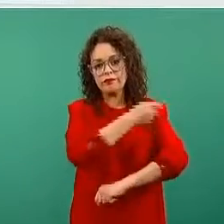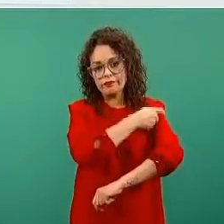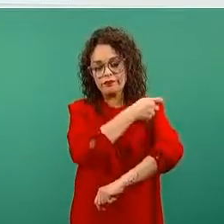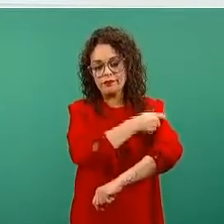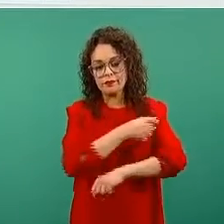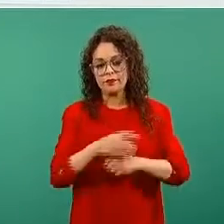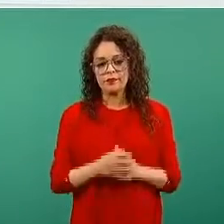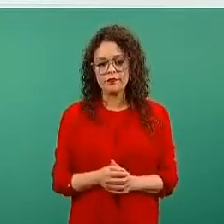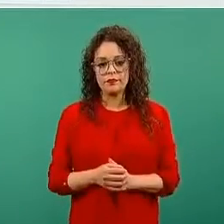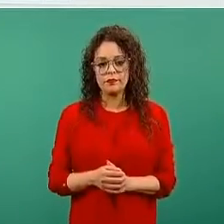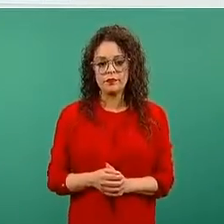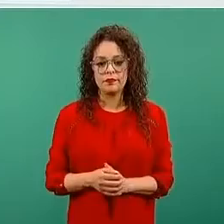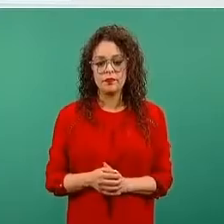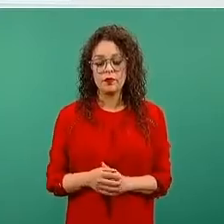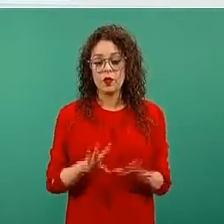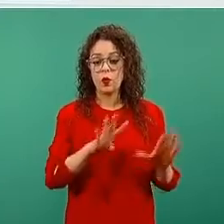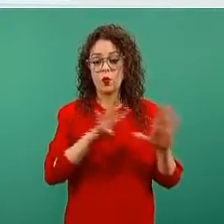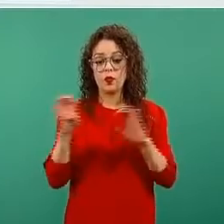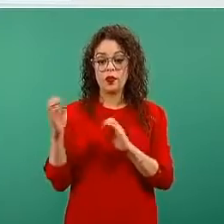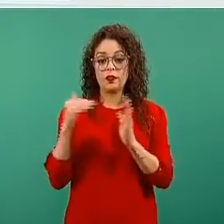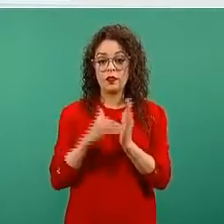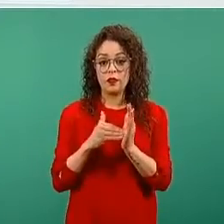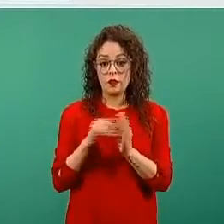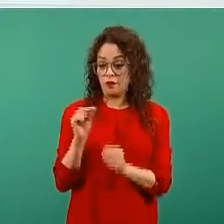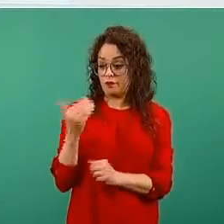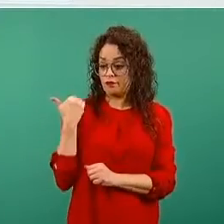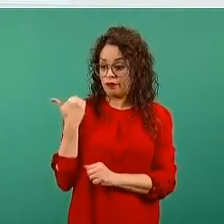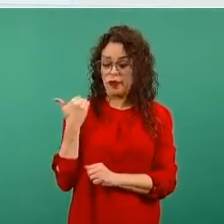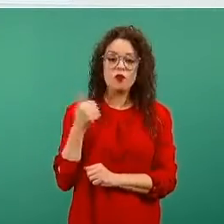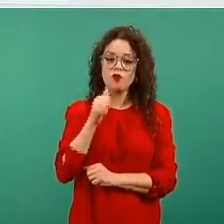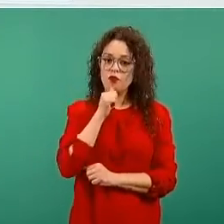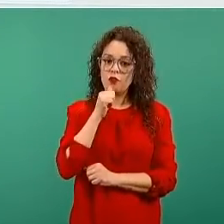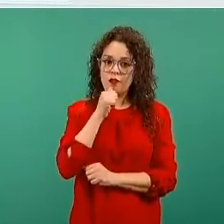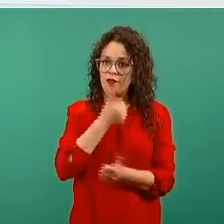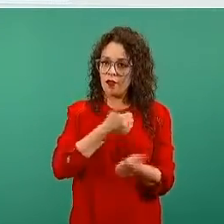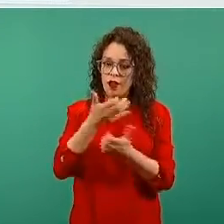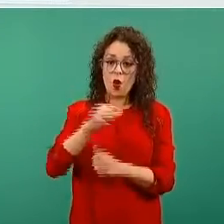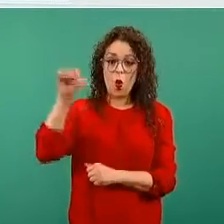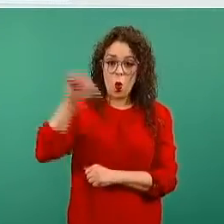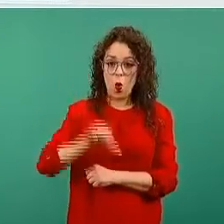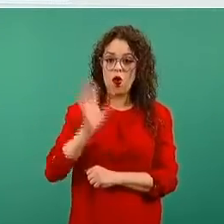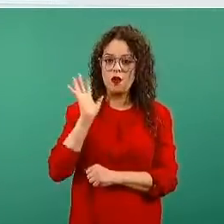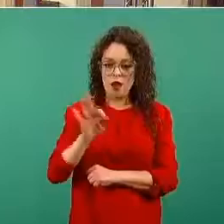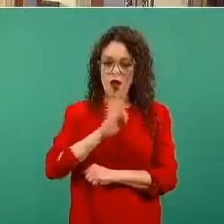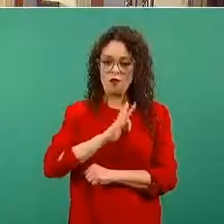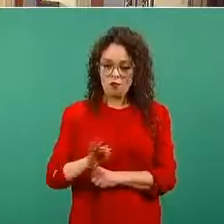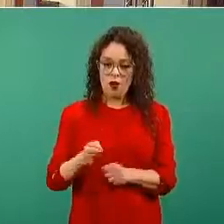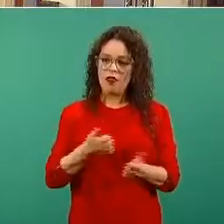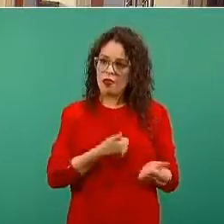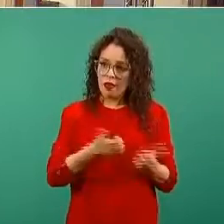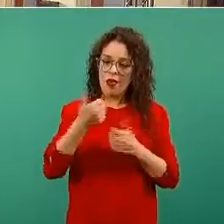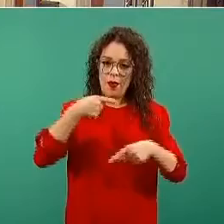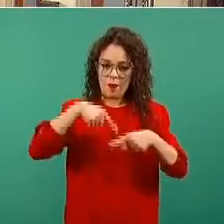las 400.000 que acaban de ser liberadas hoy. La siguiente.